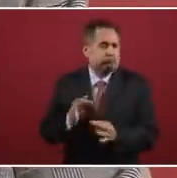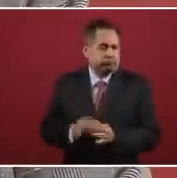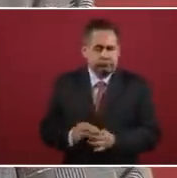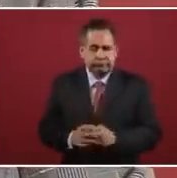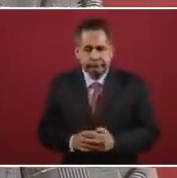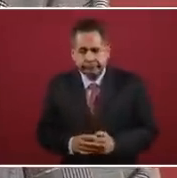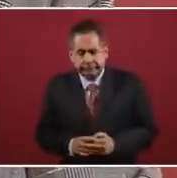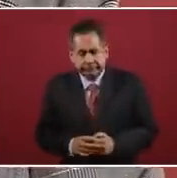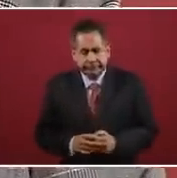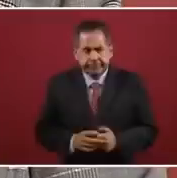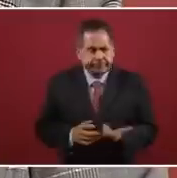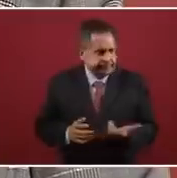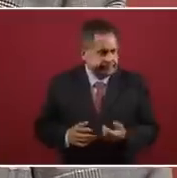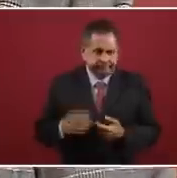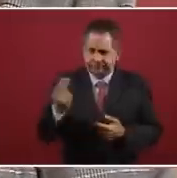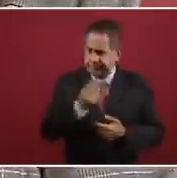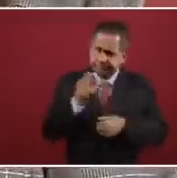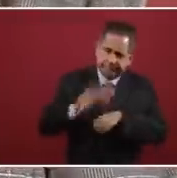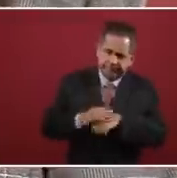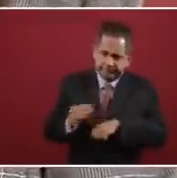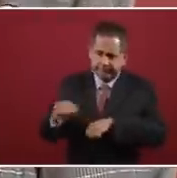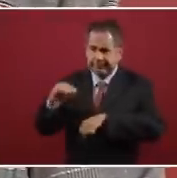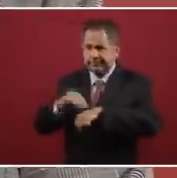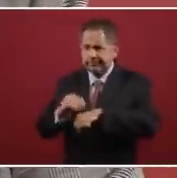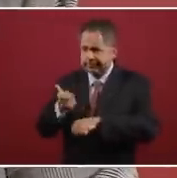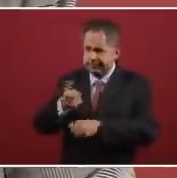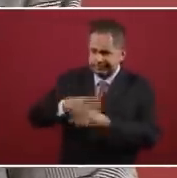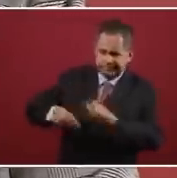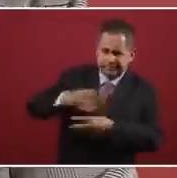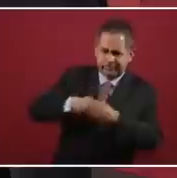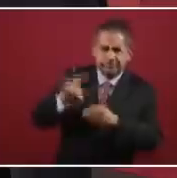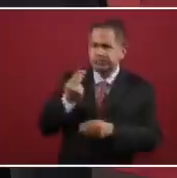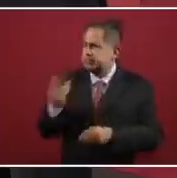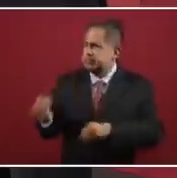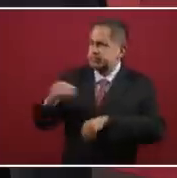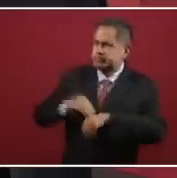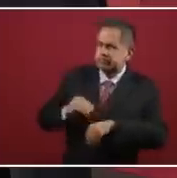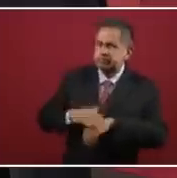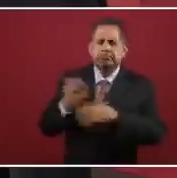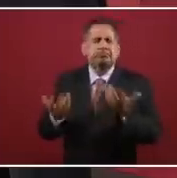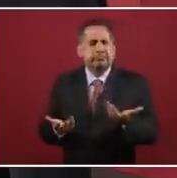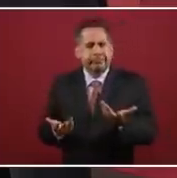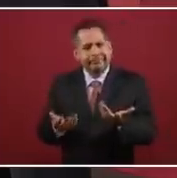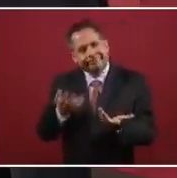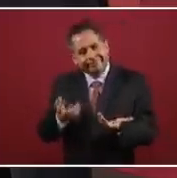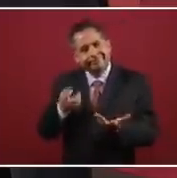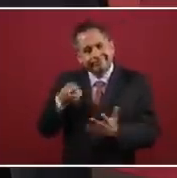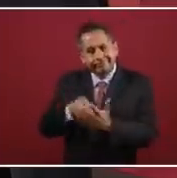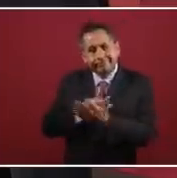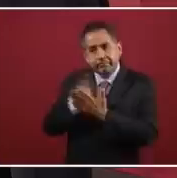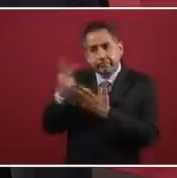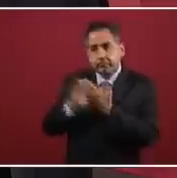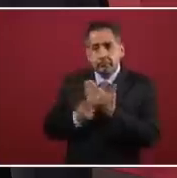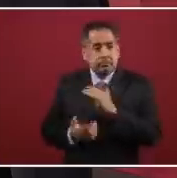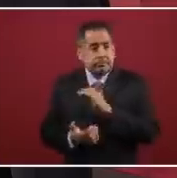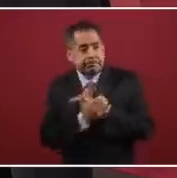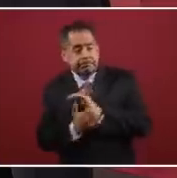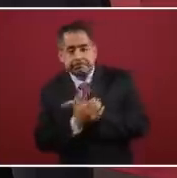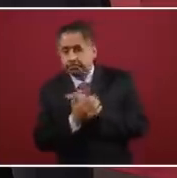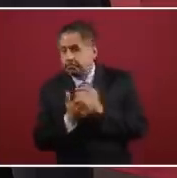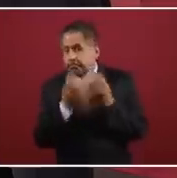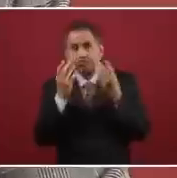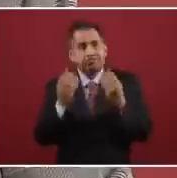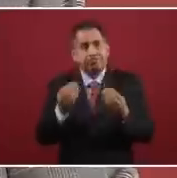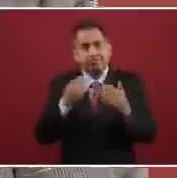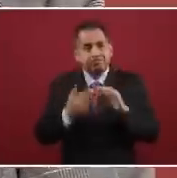qué necesitamos más presupuesto si tenemos la revolvencia? Porque fue uno de los programas con mayor demanda.